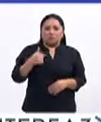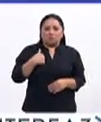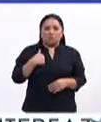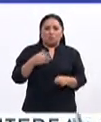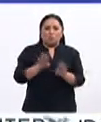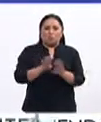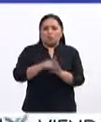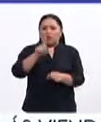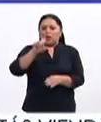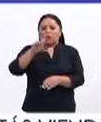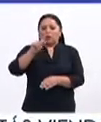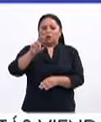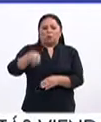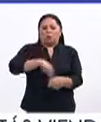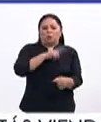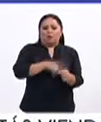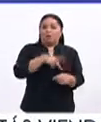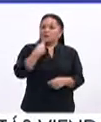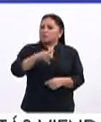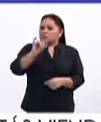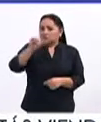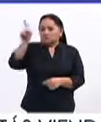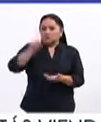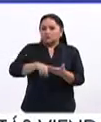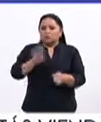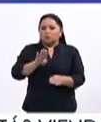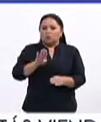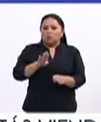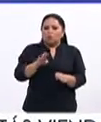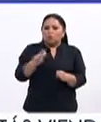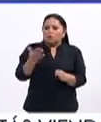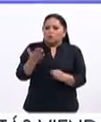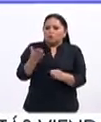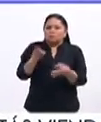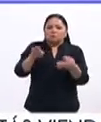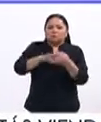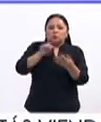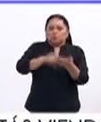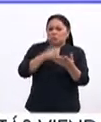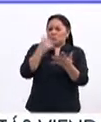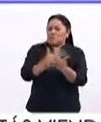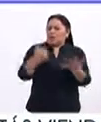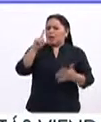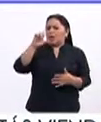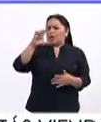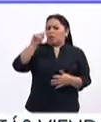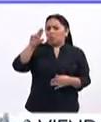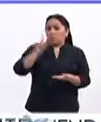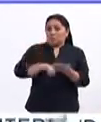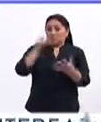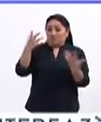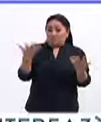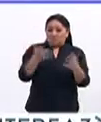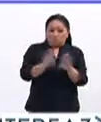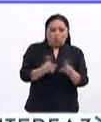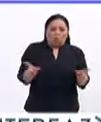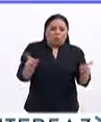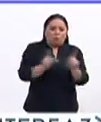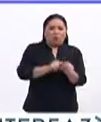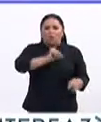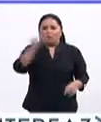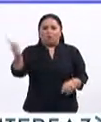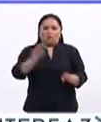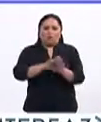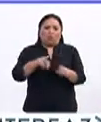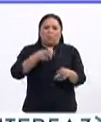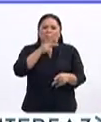que los lectores comunes, sino que realmente es una consecuencia de un gran lector, que lo que hace es abrevar en otras